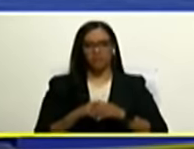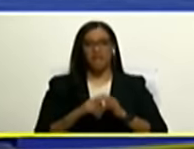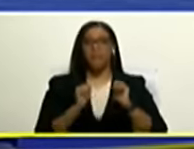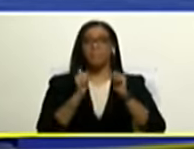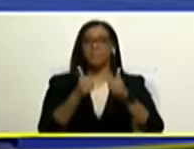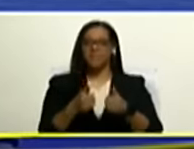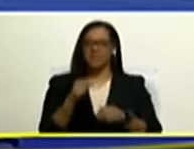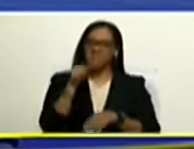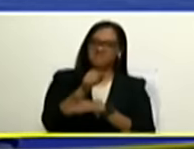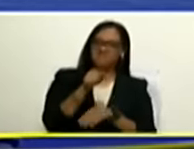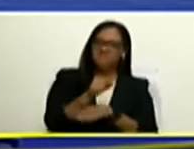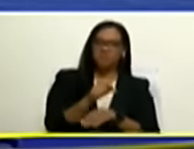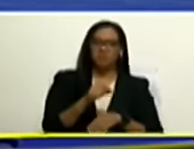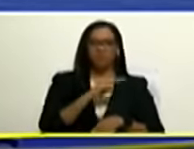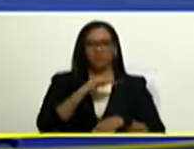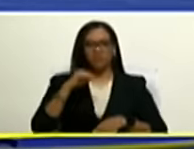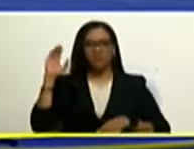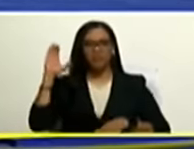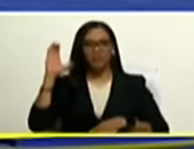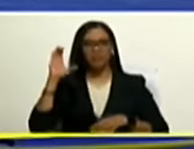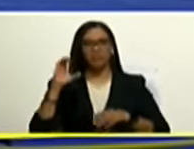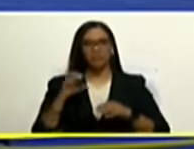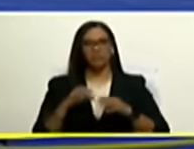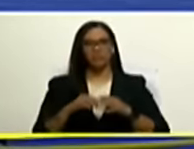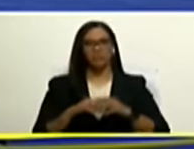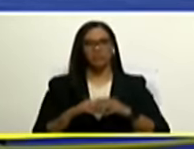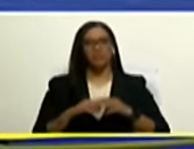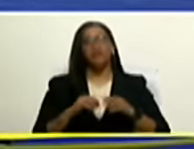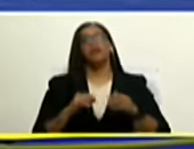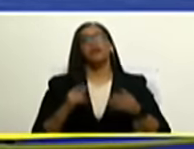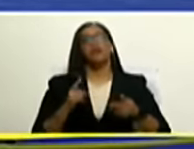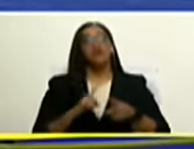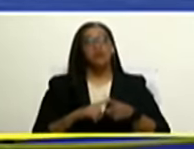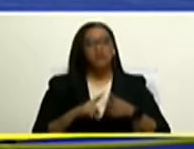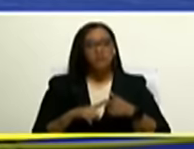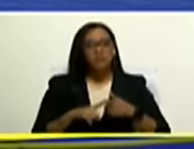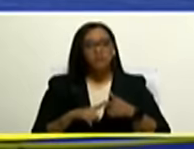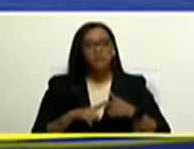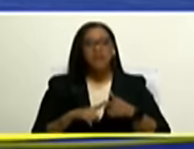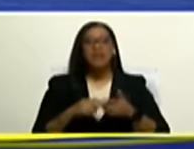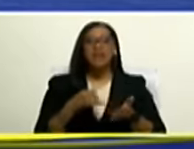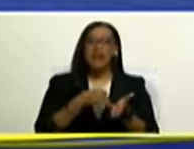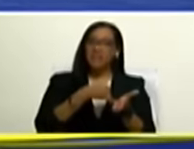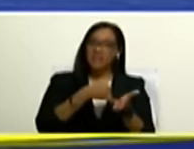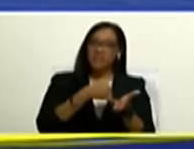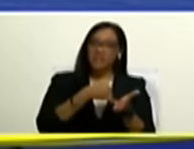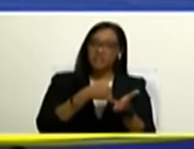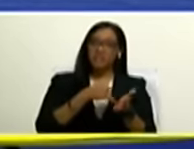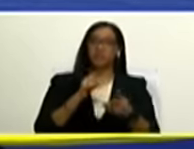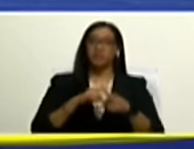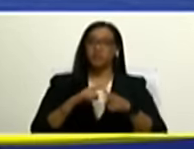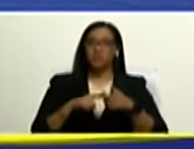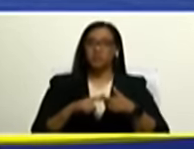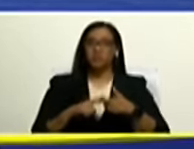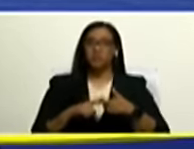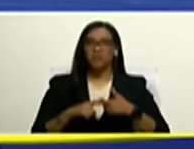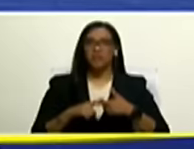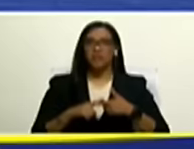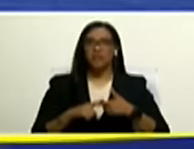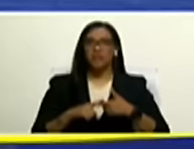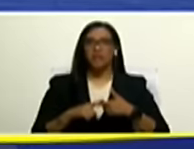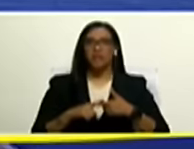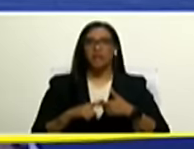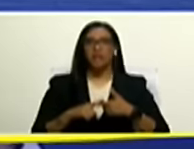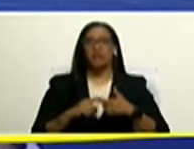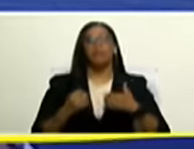empieza a amenazar a nuestra patria. Y en la debilidad de entonces, en plena